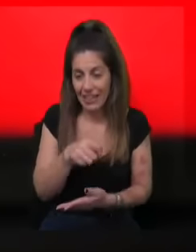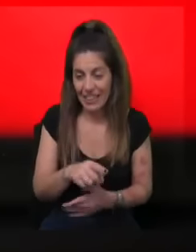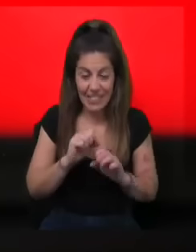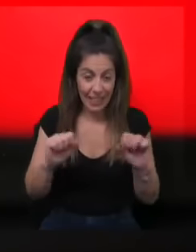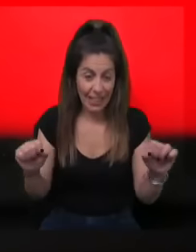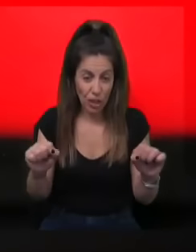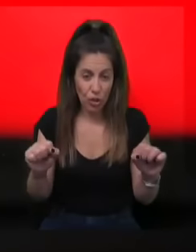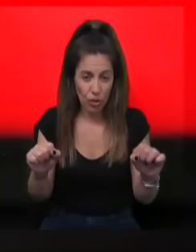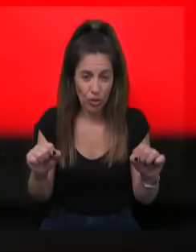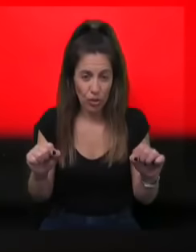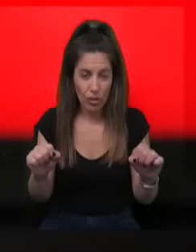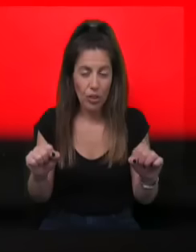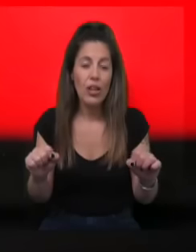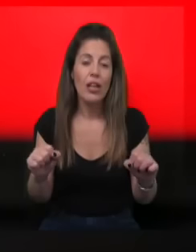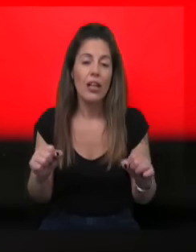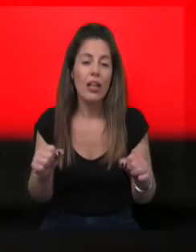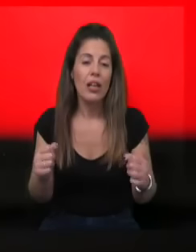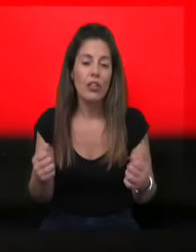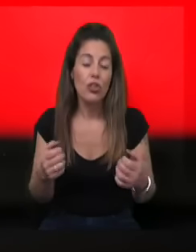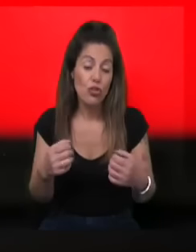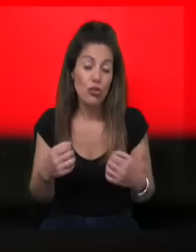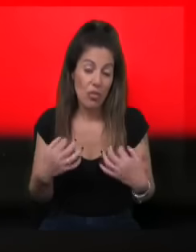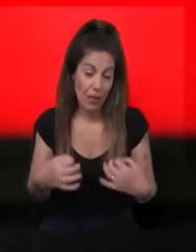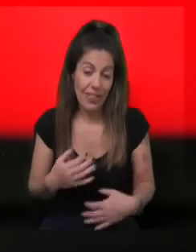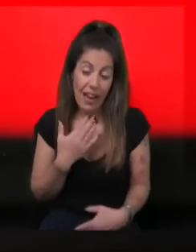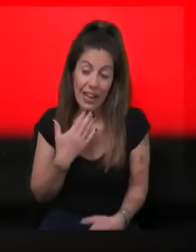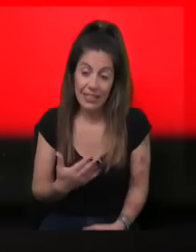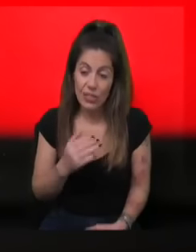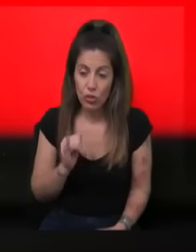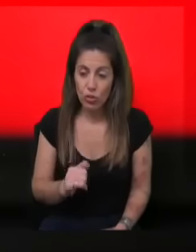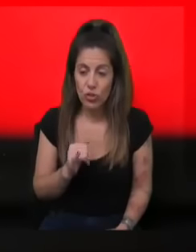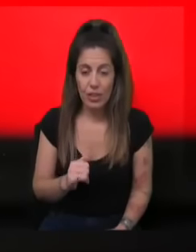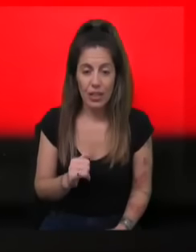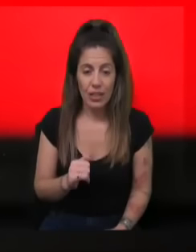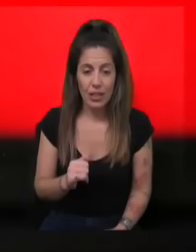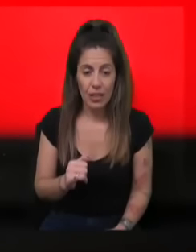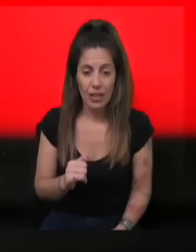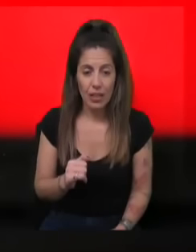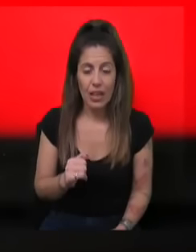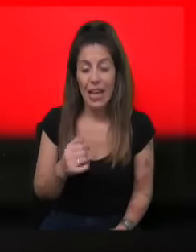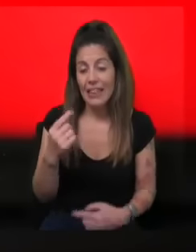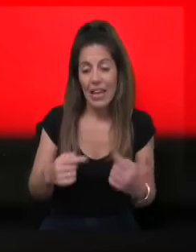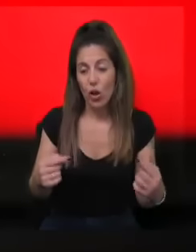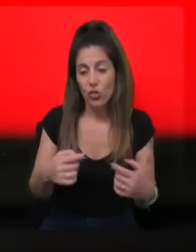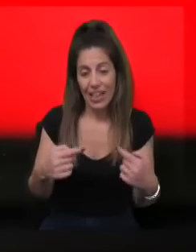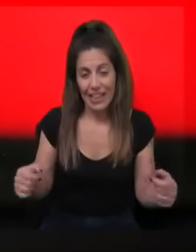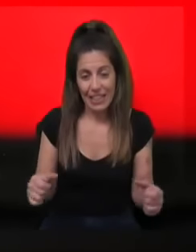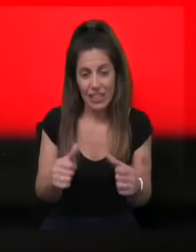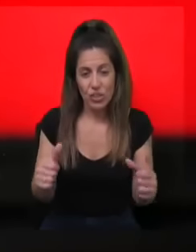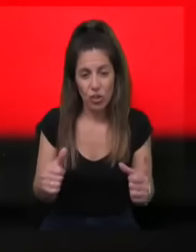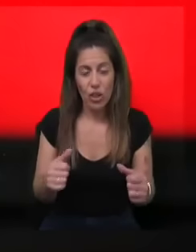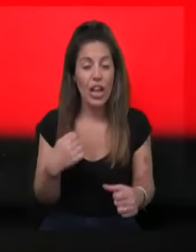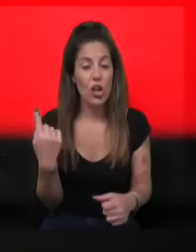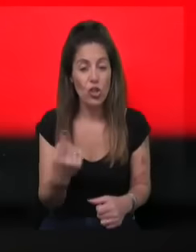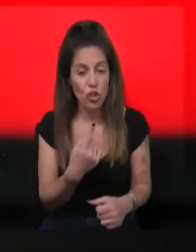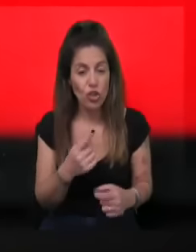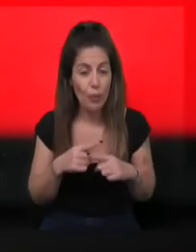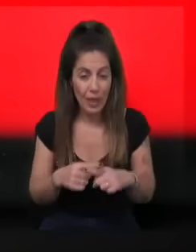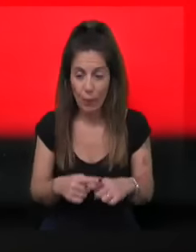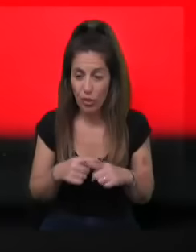este y entonces yo estoy muy agradecido de eso Porque además entre las consideraciones que hizo fue que nosotros habíamos